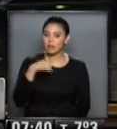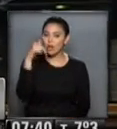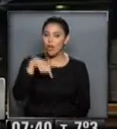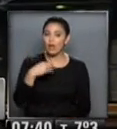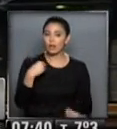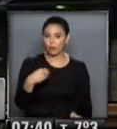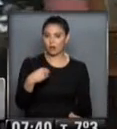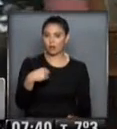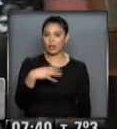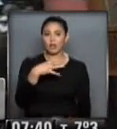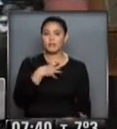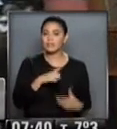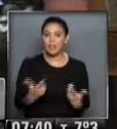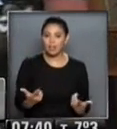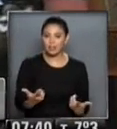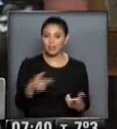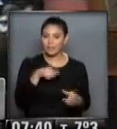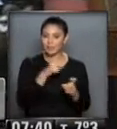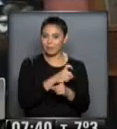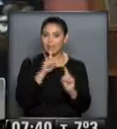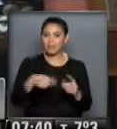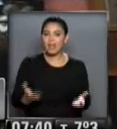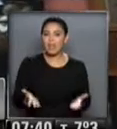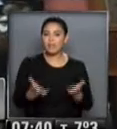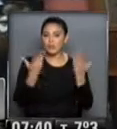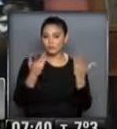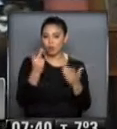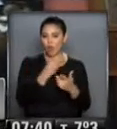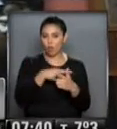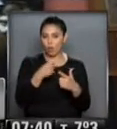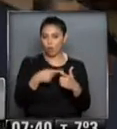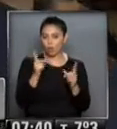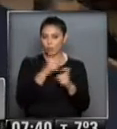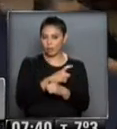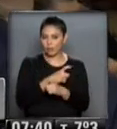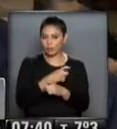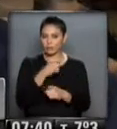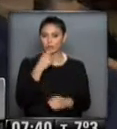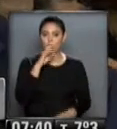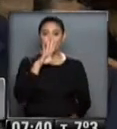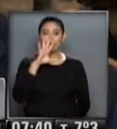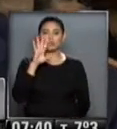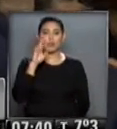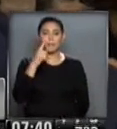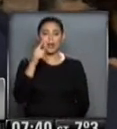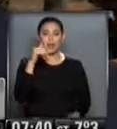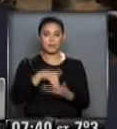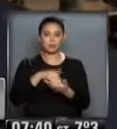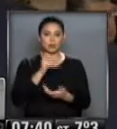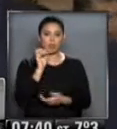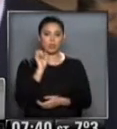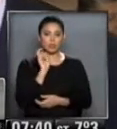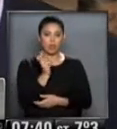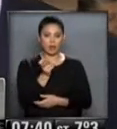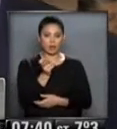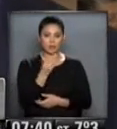la falta de confianza y la inflación. Es un parche para obtener 4.000 millones de dólares frente al proceso